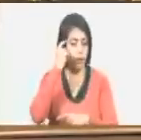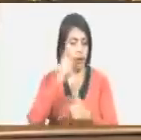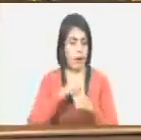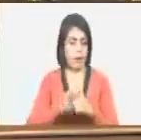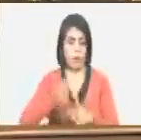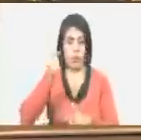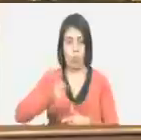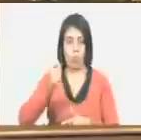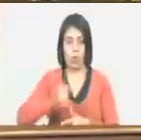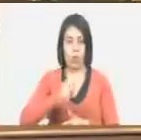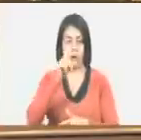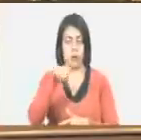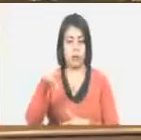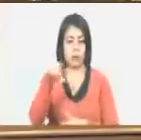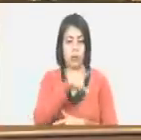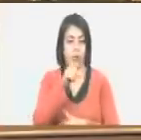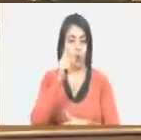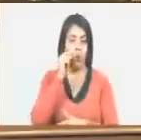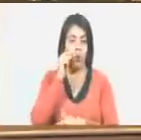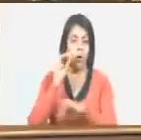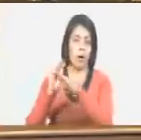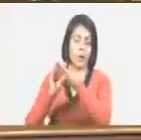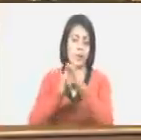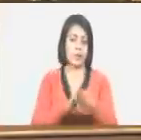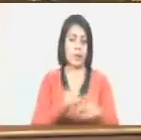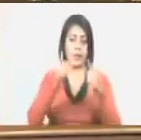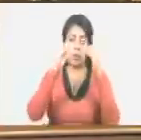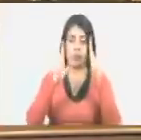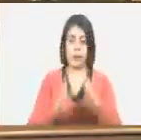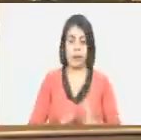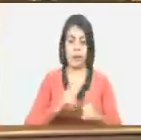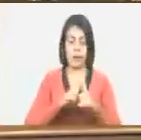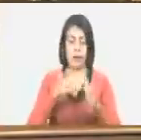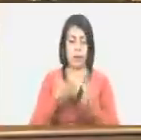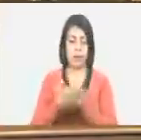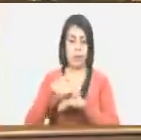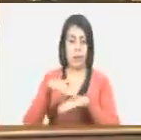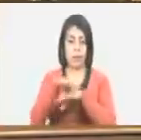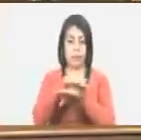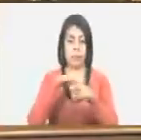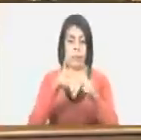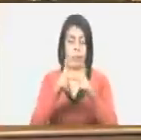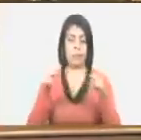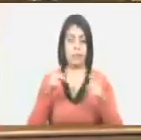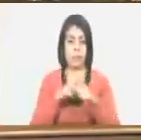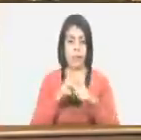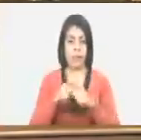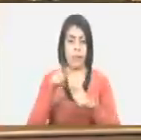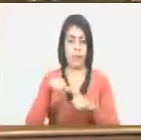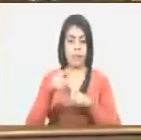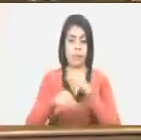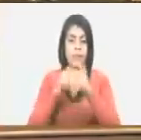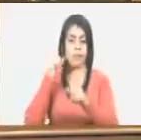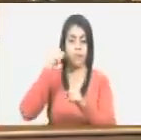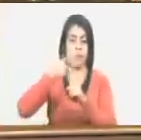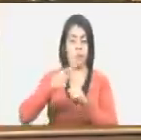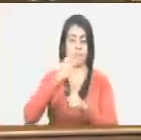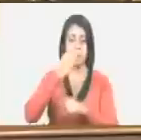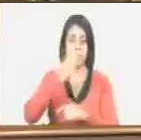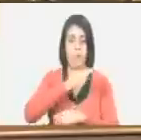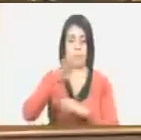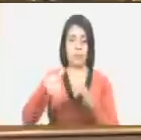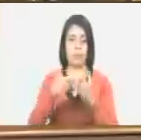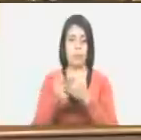El juez o jueza notificará a la autoridad correspondiente del Ministerio Público a los fines de